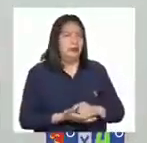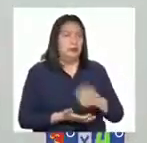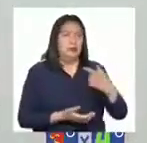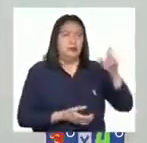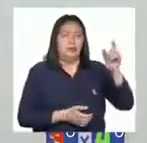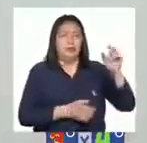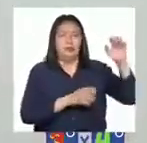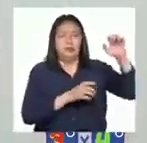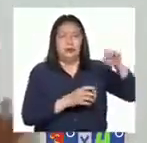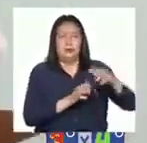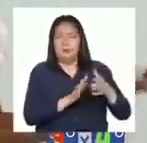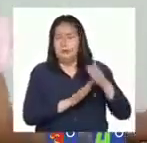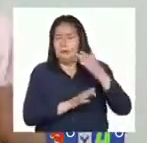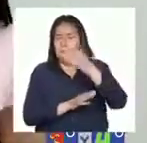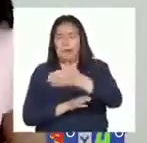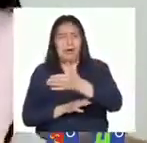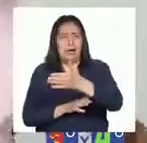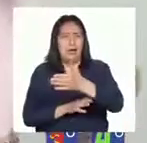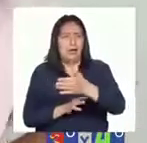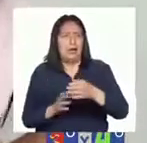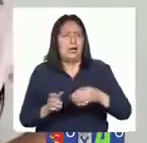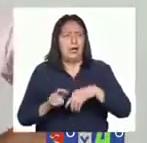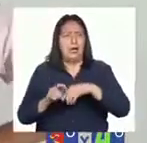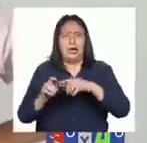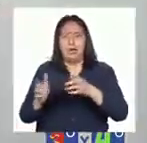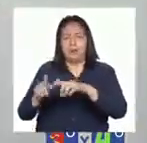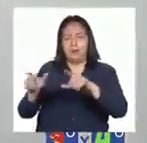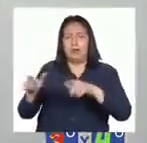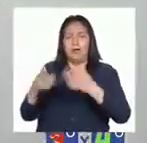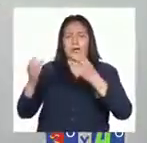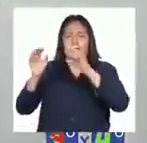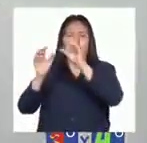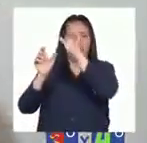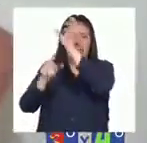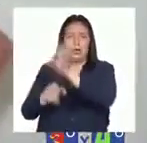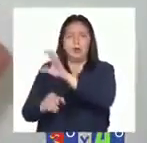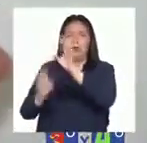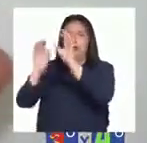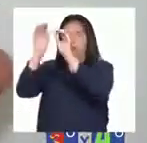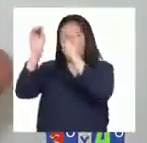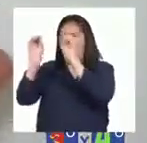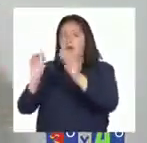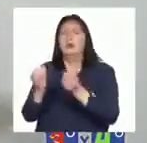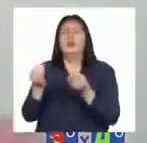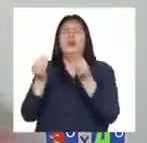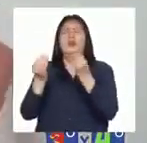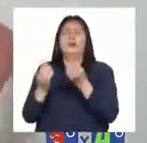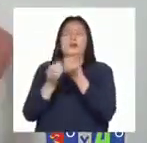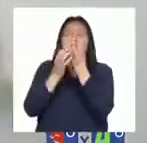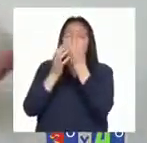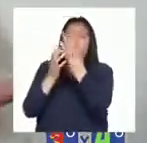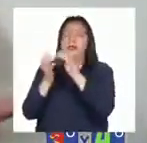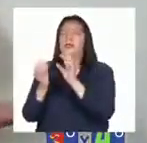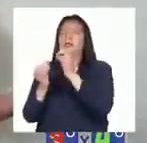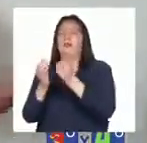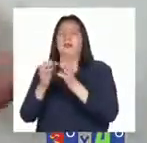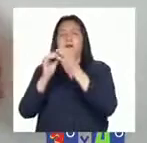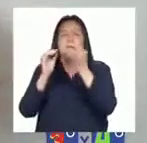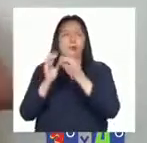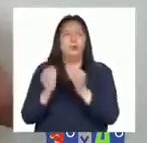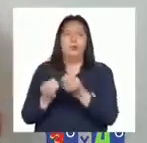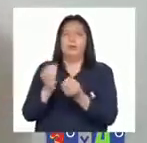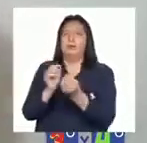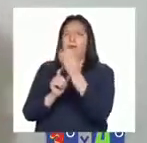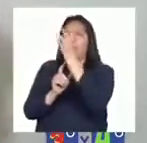Y se van al local a vestir a la cruz. Lo decoran con arreglos florales y frutas. Prenden velas